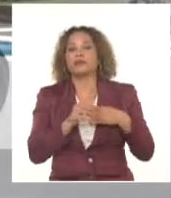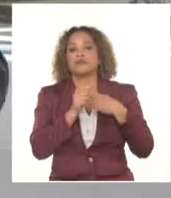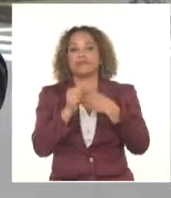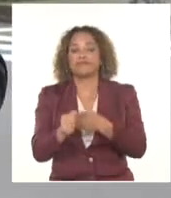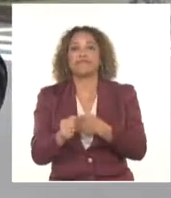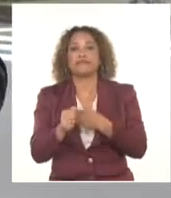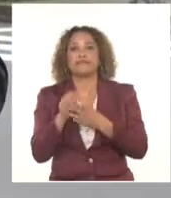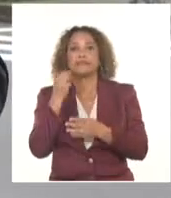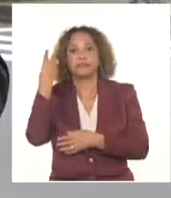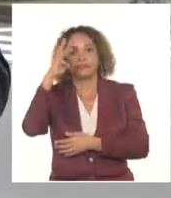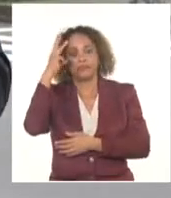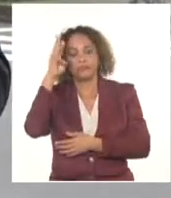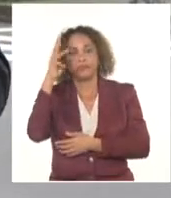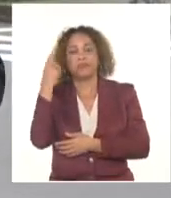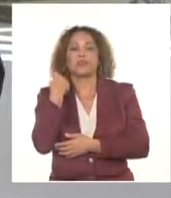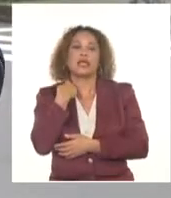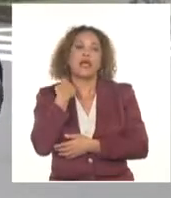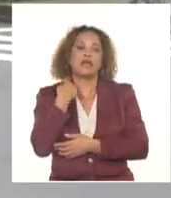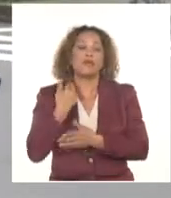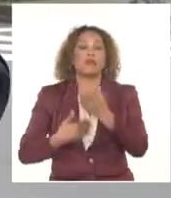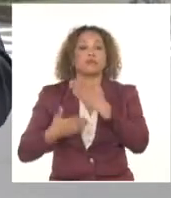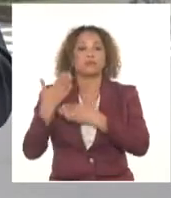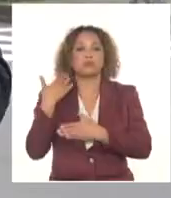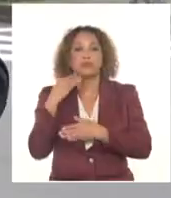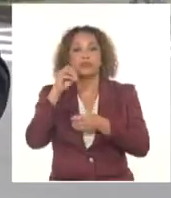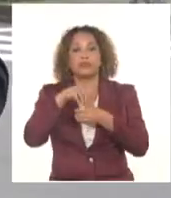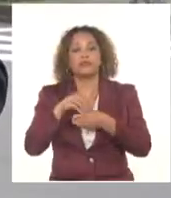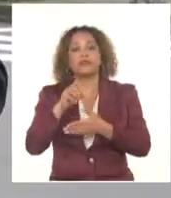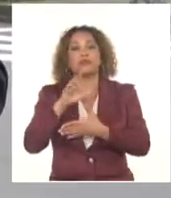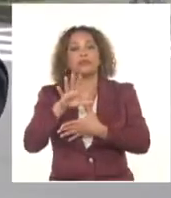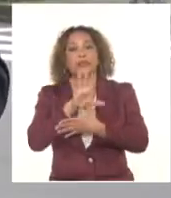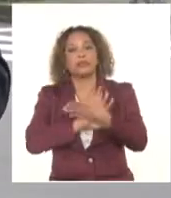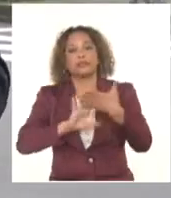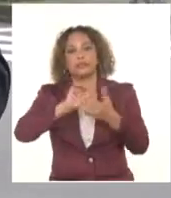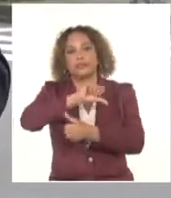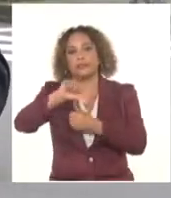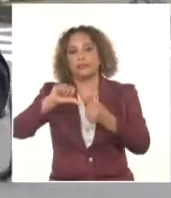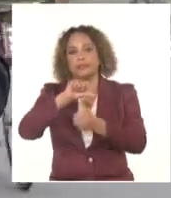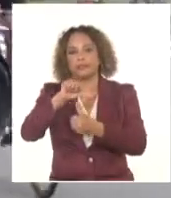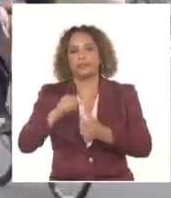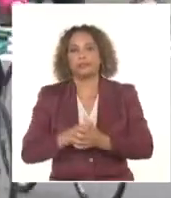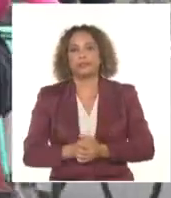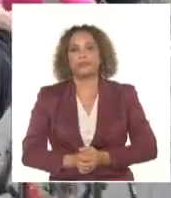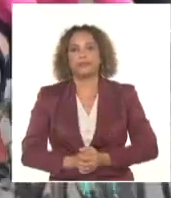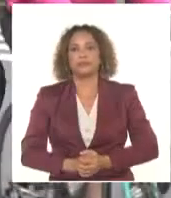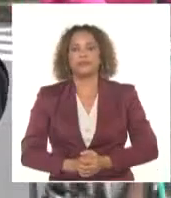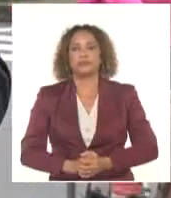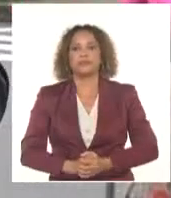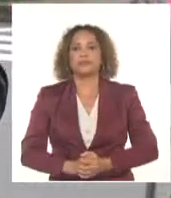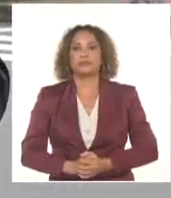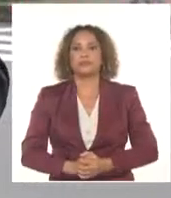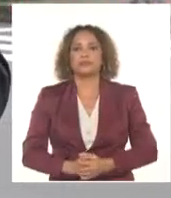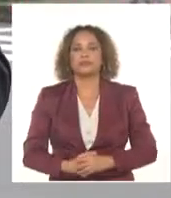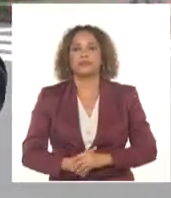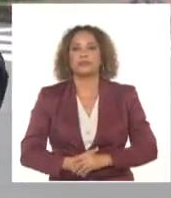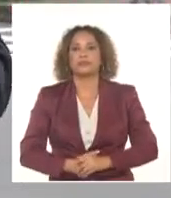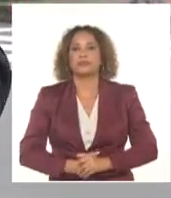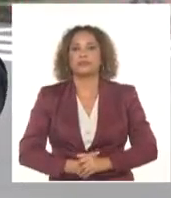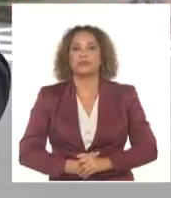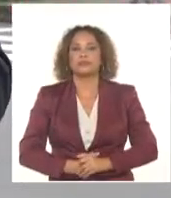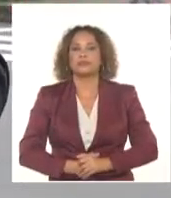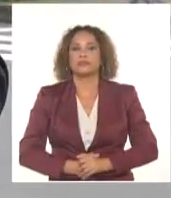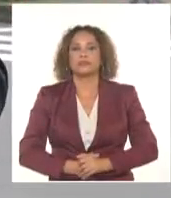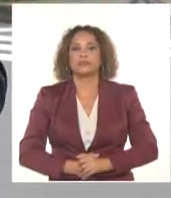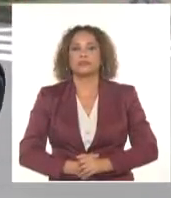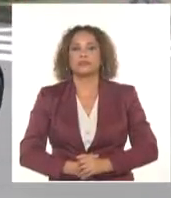alcanzado en los últimos tiempos dentro de América Latina y el Caribe desde Ciudad de México Wilmer Rodríguez Fernández canal